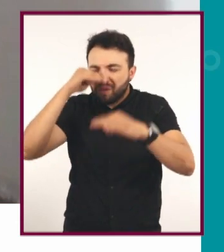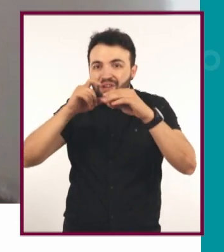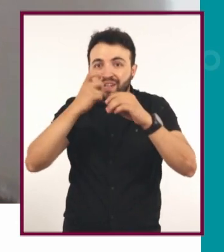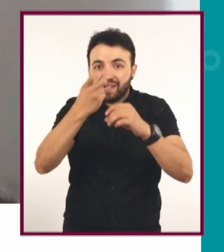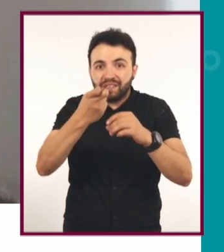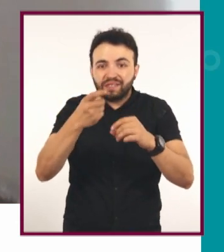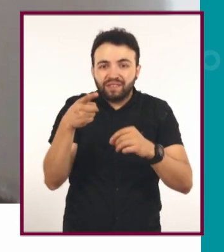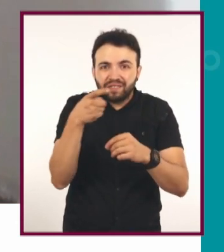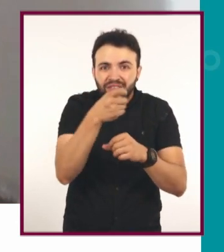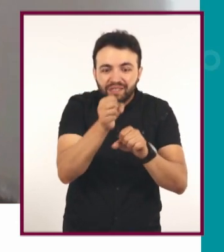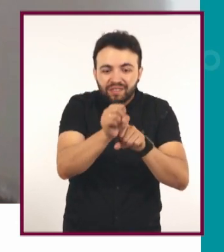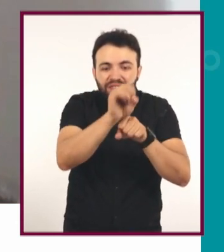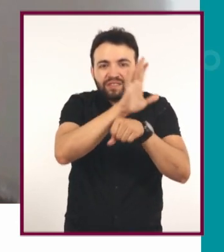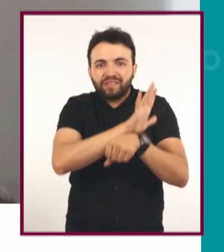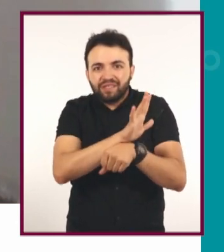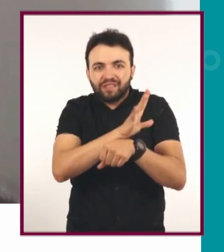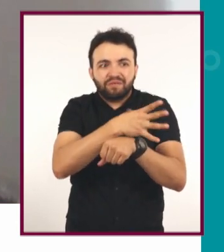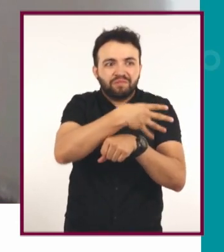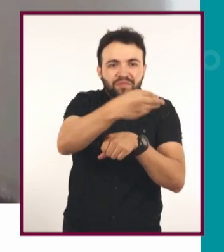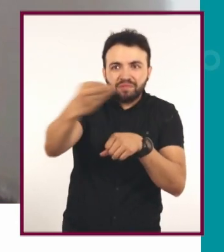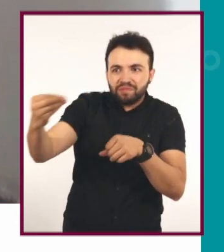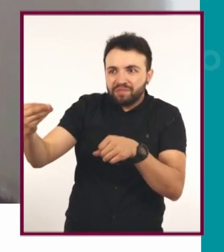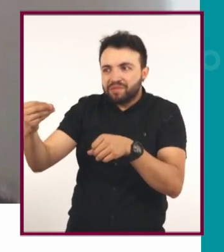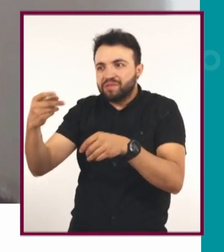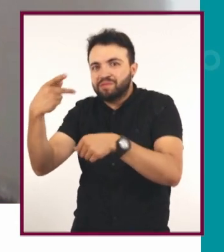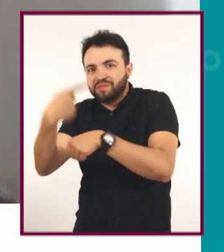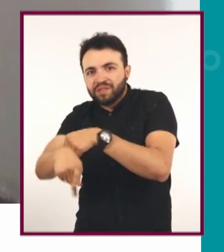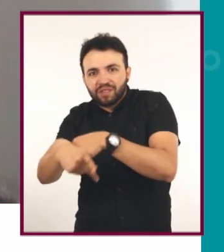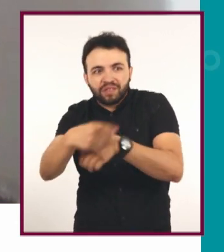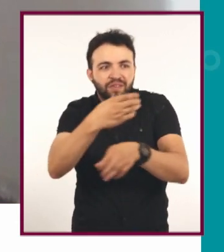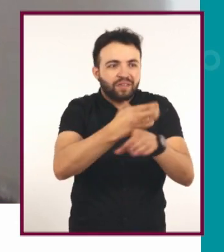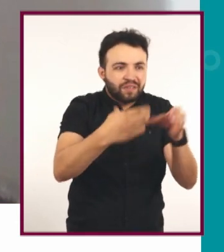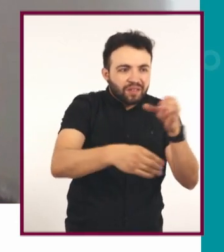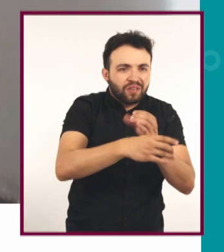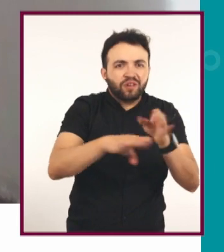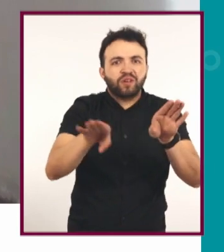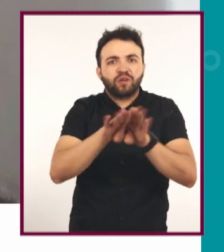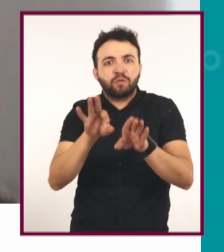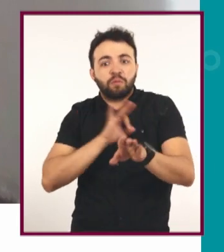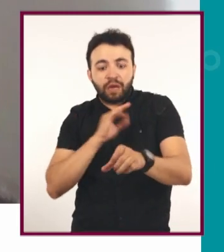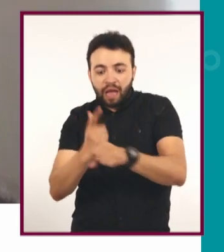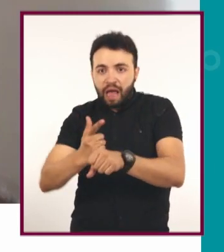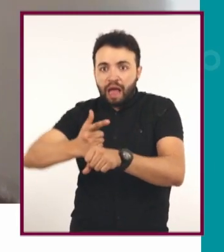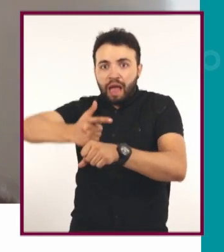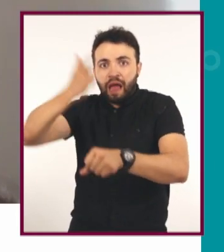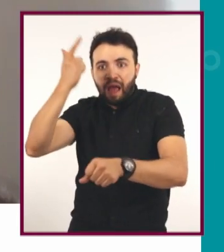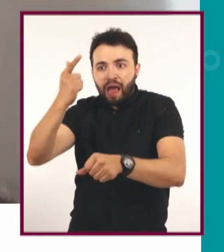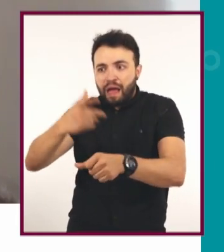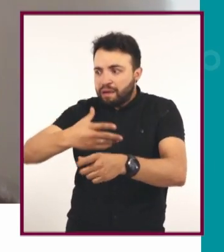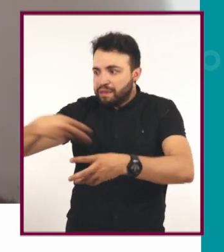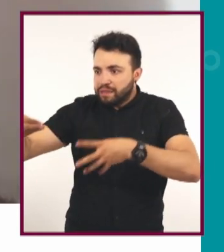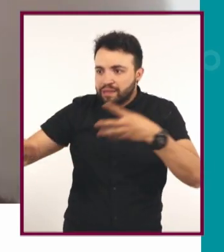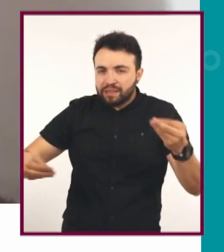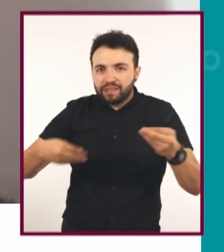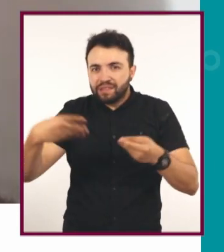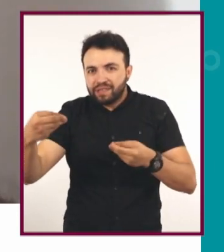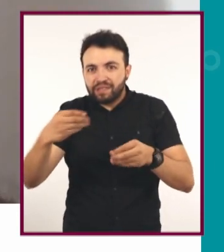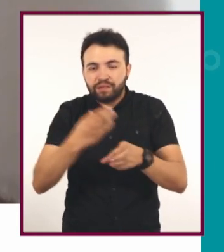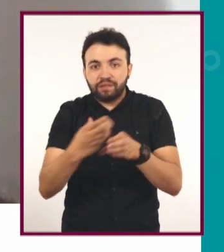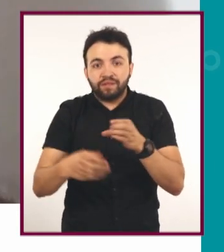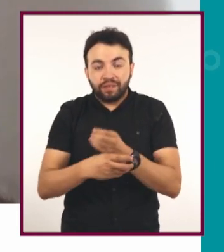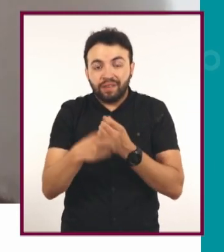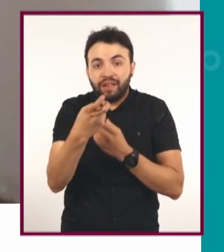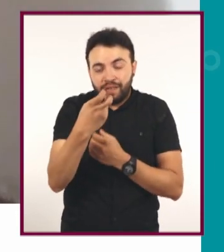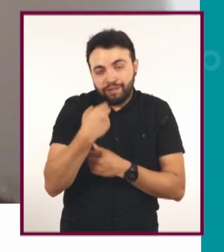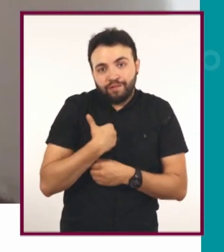con información útil para entender la evolución del virus en México, la detección de variantes peligrosas, el papel de los microbios en cómo